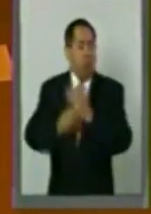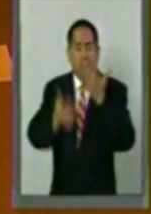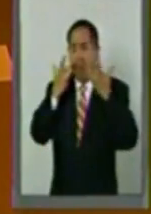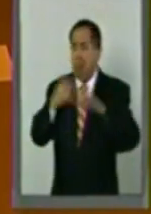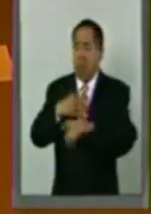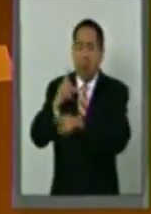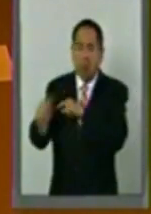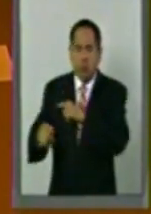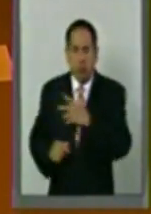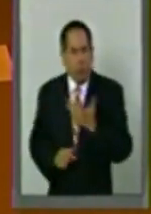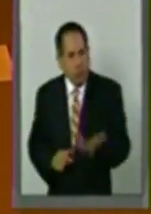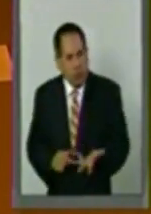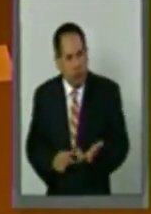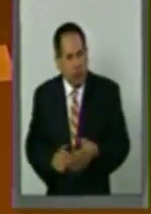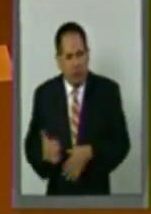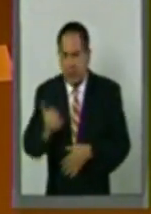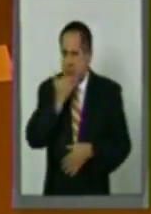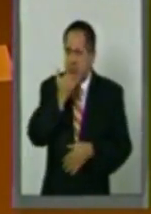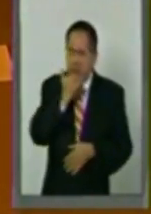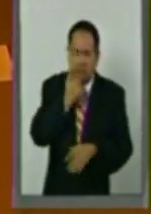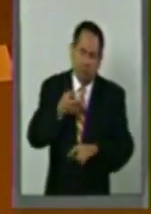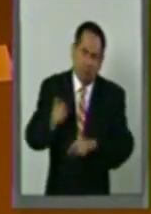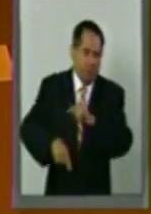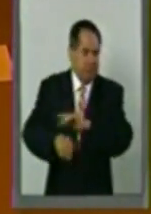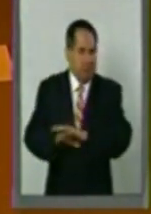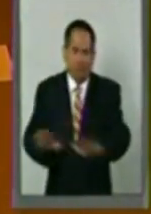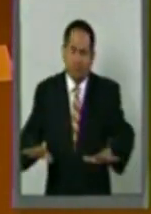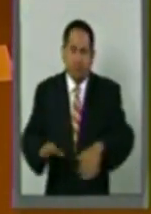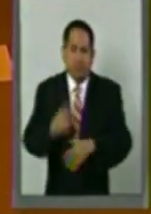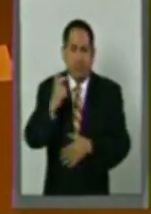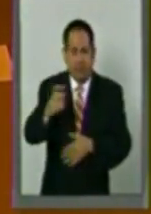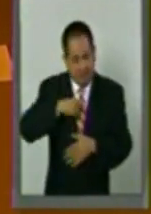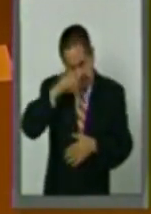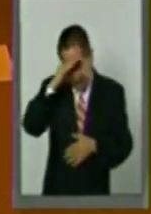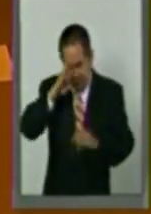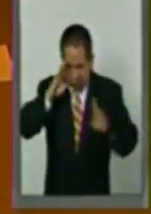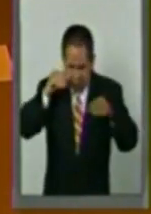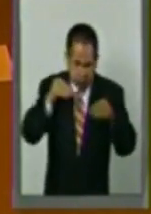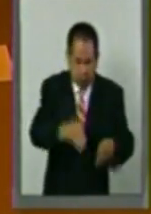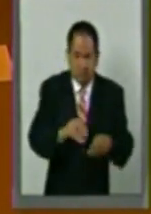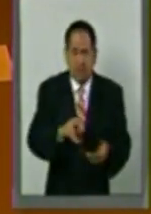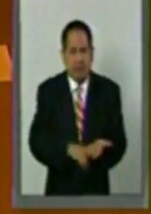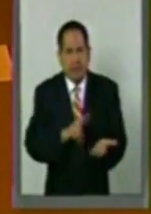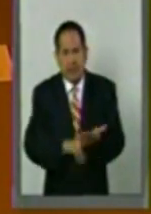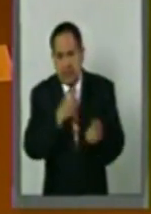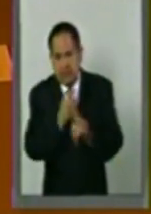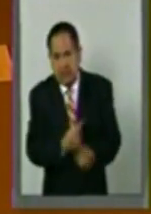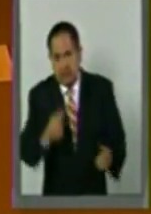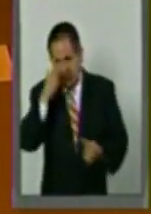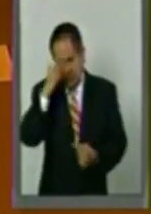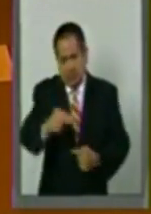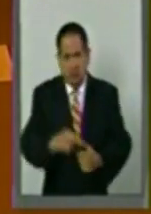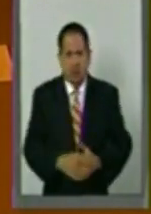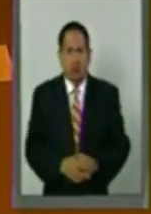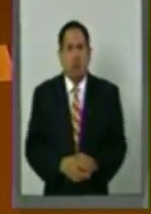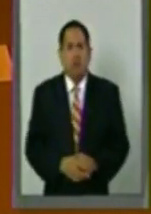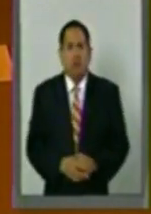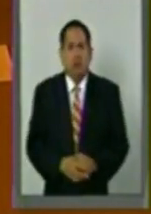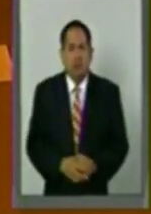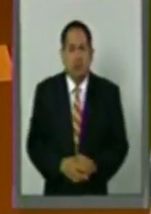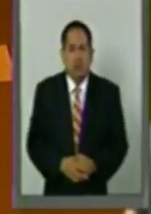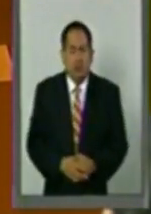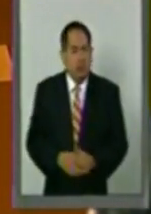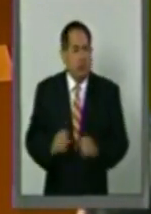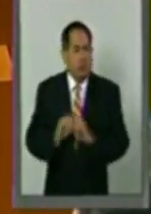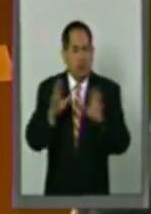en cualquier momento y de cualquier forma es algo que nos debe preocupar y ocupar, porque es la niñez de México. No queda